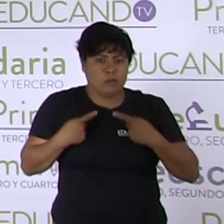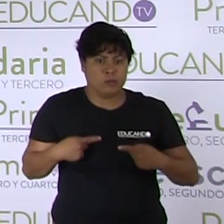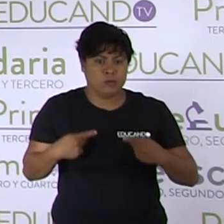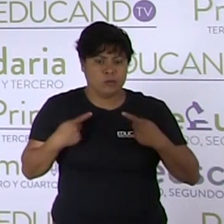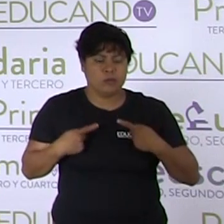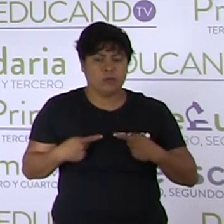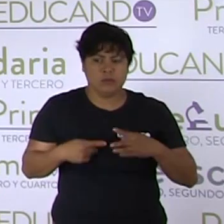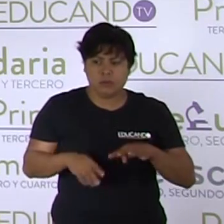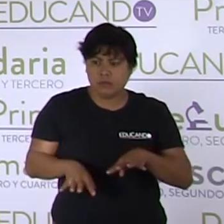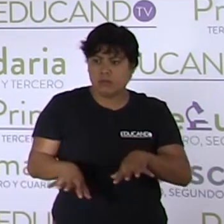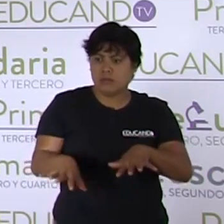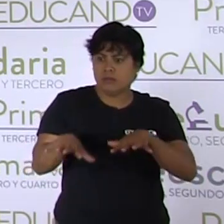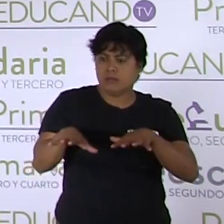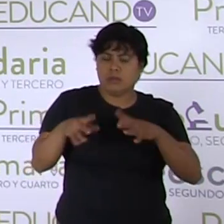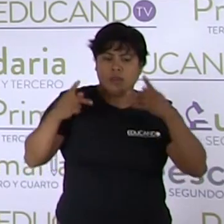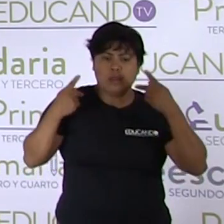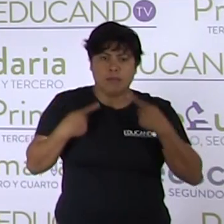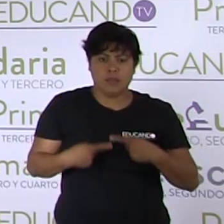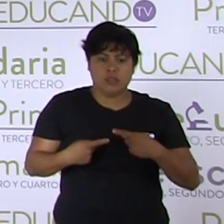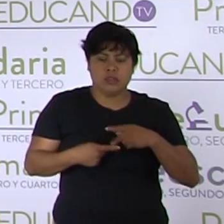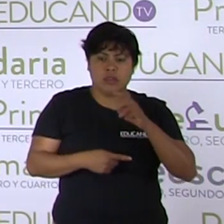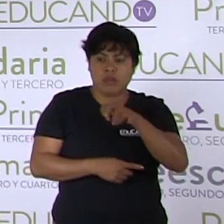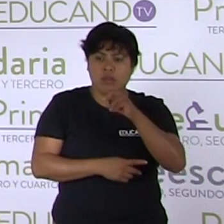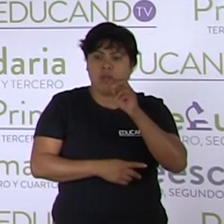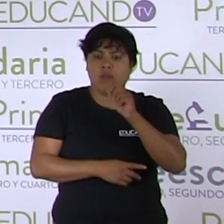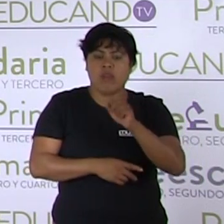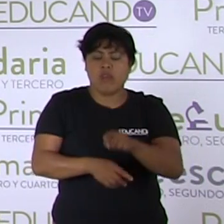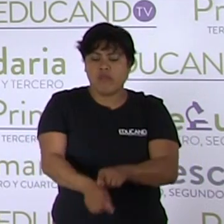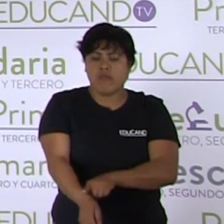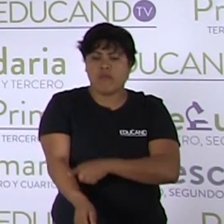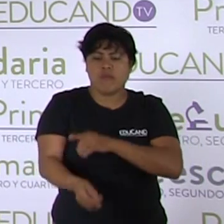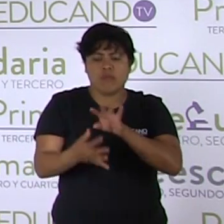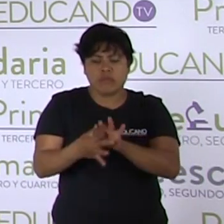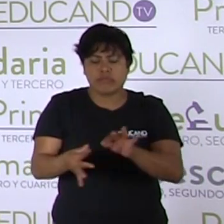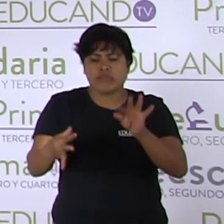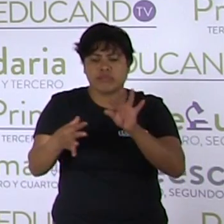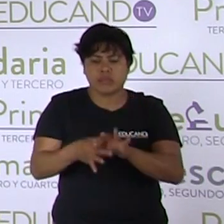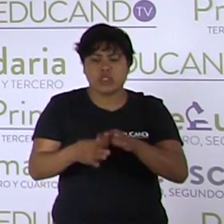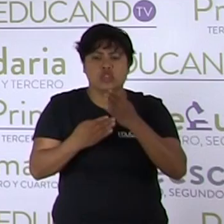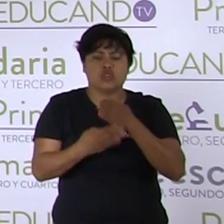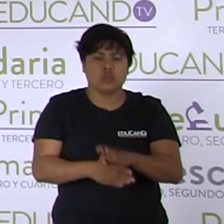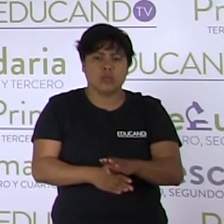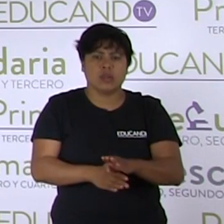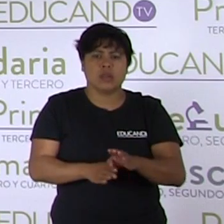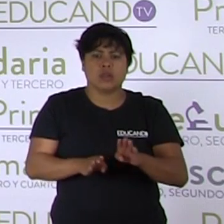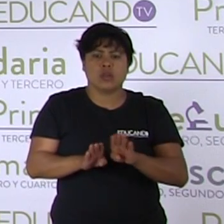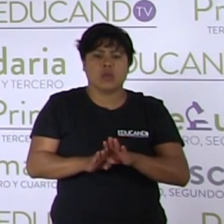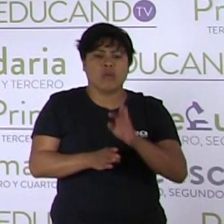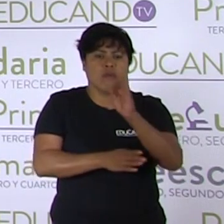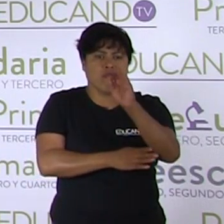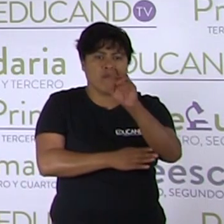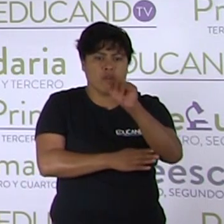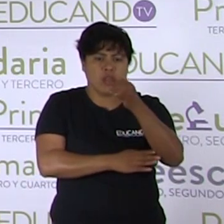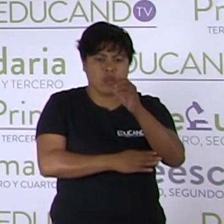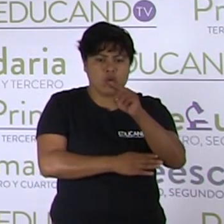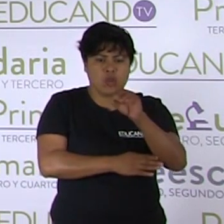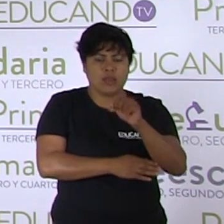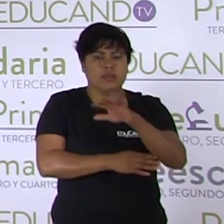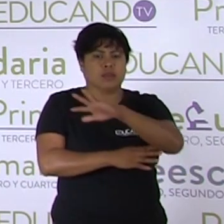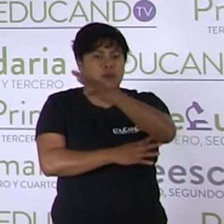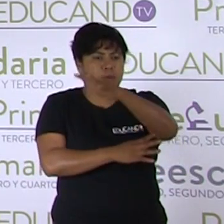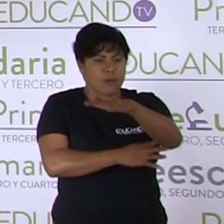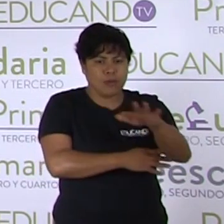suyos, el viajero fue informado larga y pormenorizadamente sobre farallones,